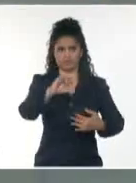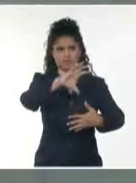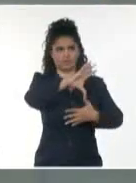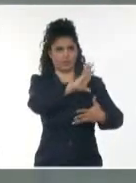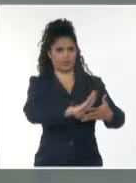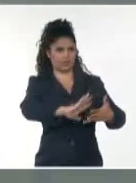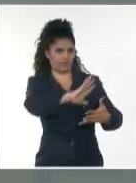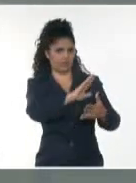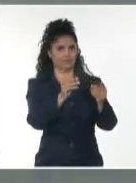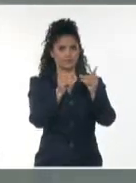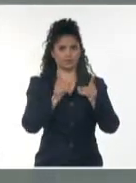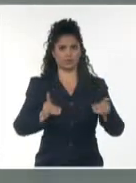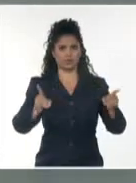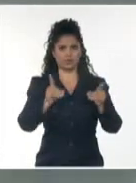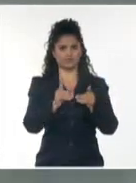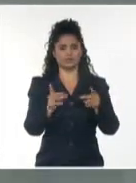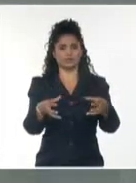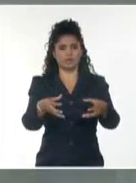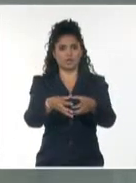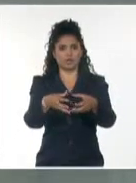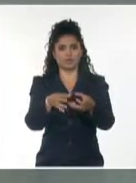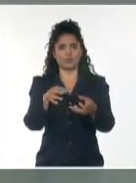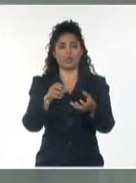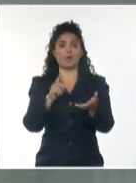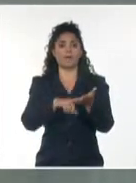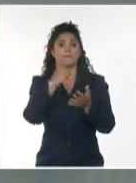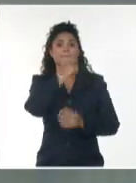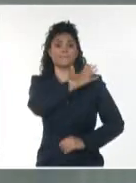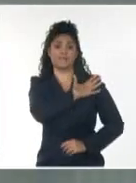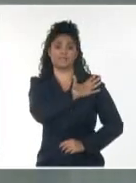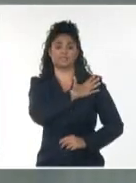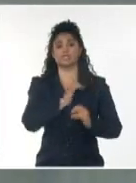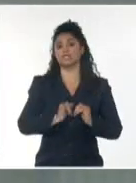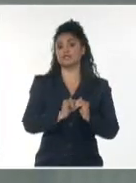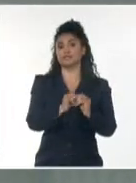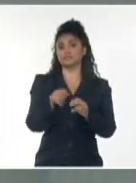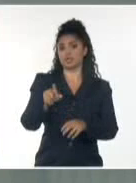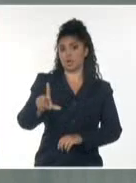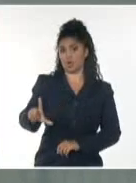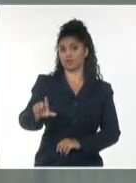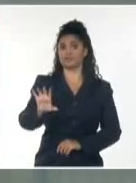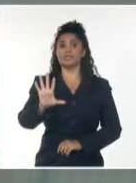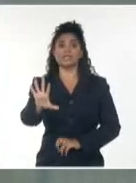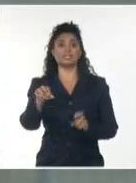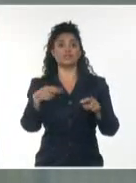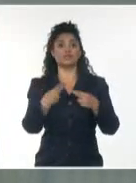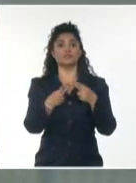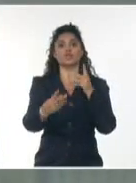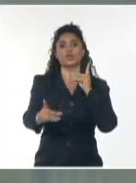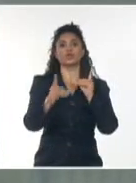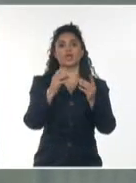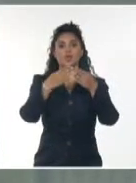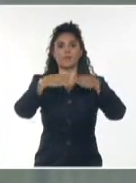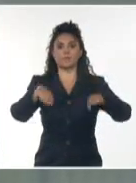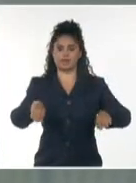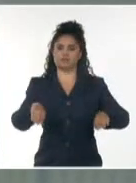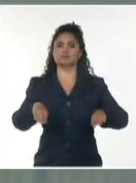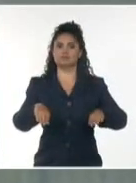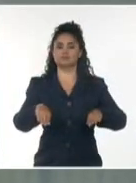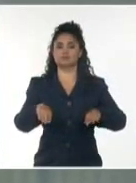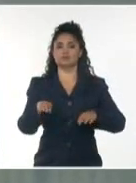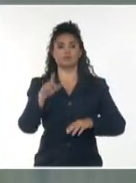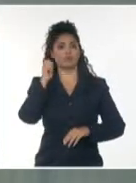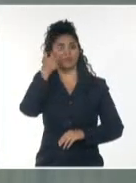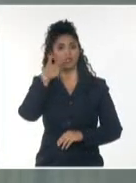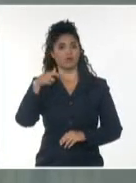que la oficina de la consejería comisionada de paz informó el lunes que se prevé que el quinto ciclo de diálogos de paz con las disidencias de las Far del